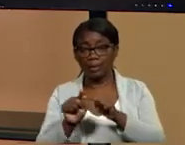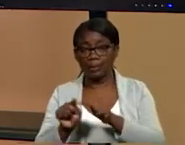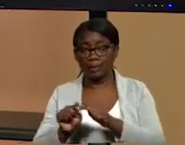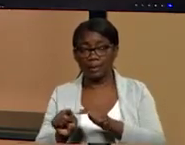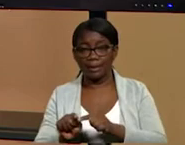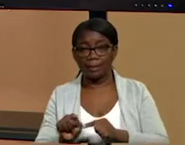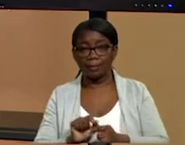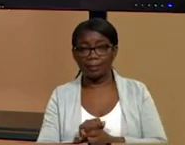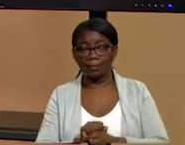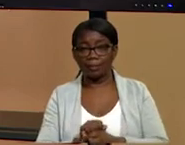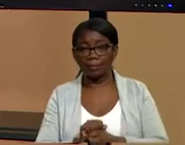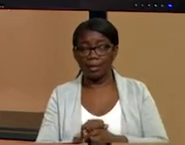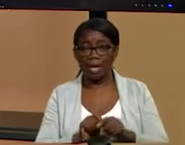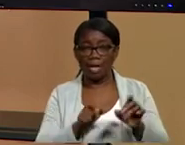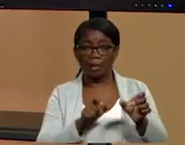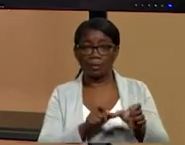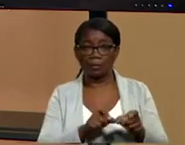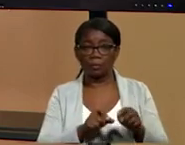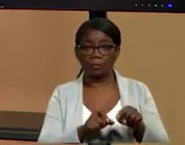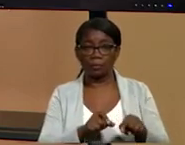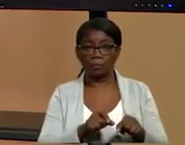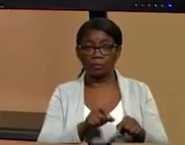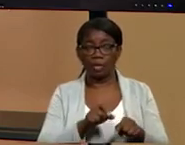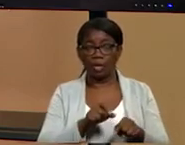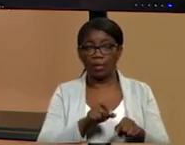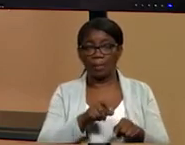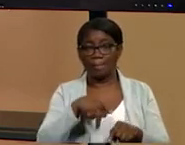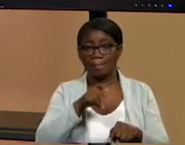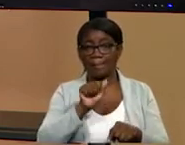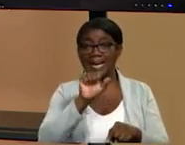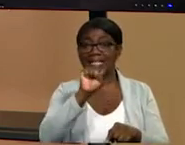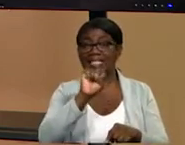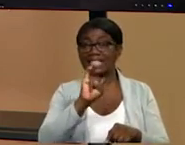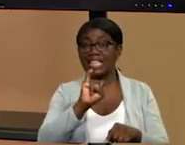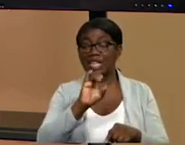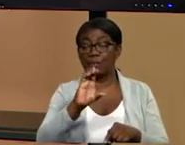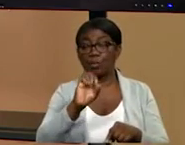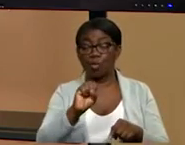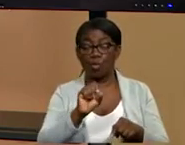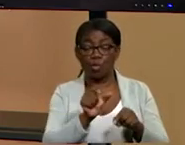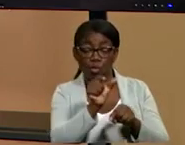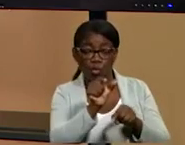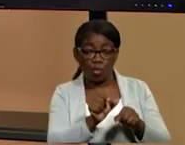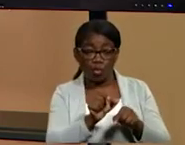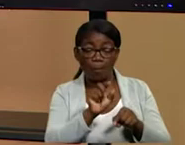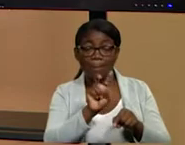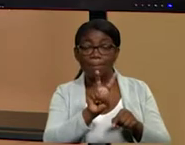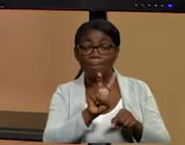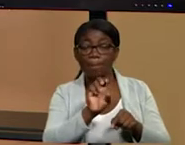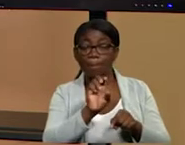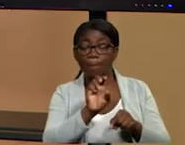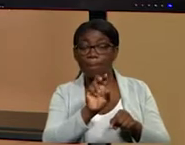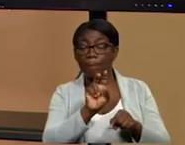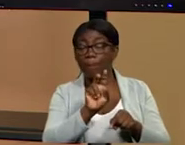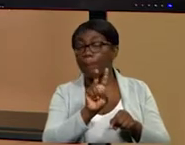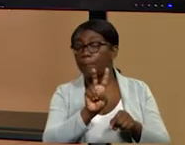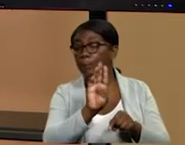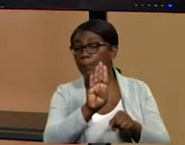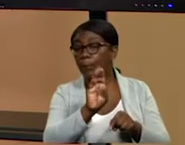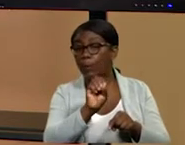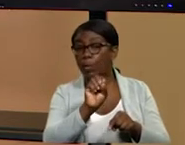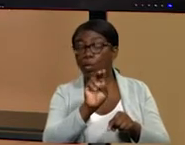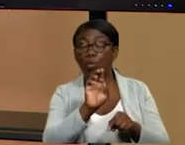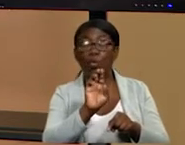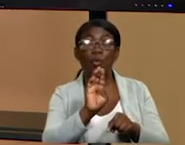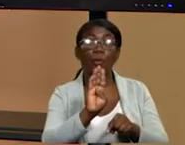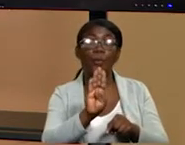dispositivos pasivos, como son los capacitores y la bobina, tienen, ¿verdad?, un efecto